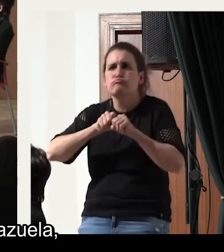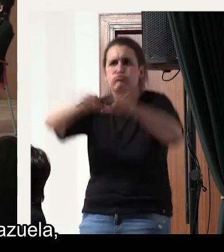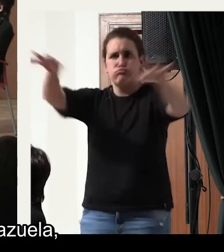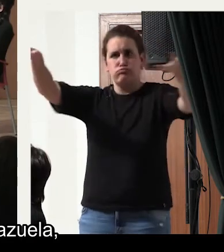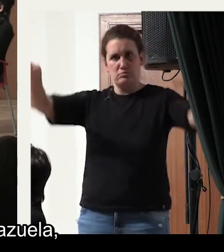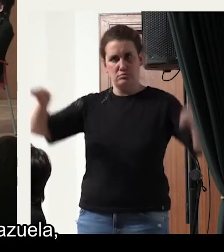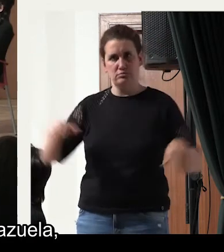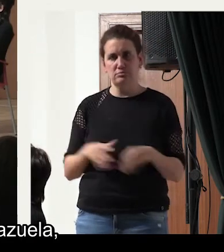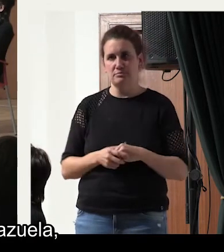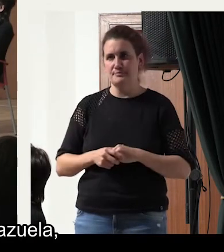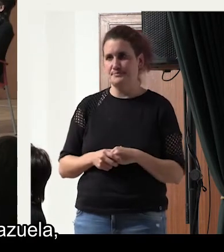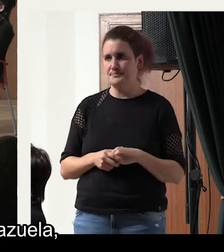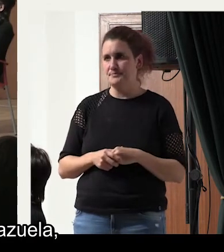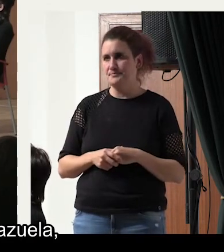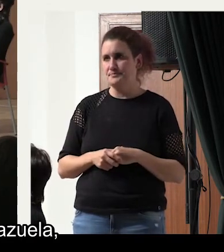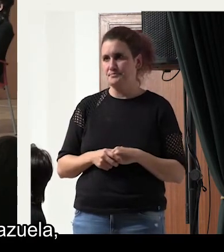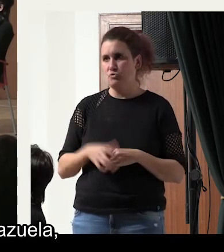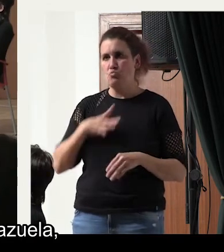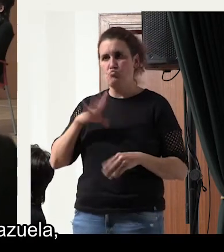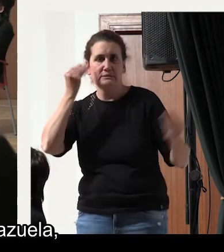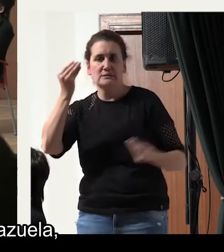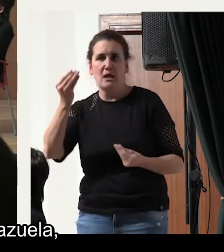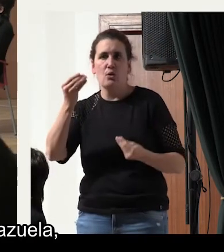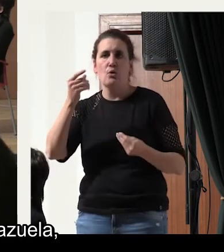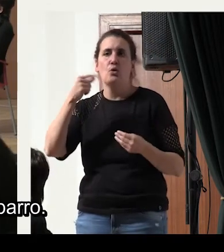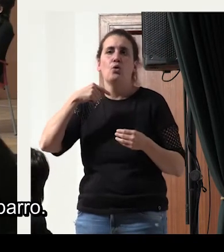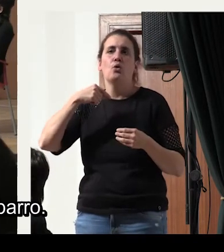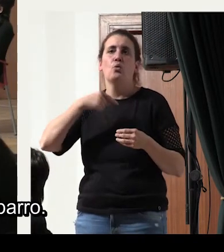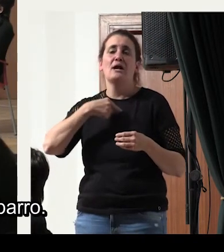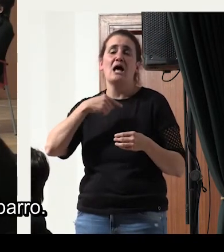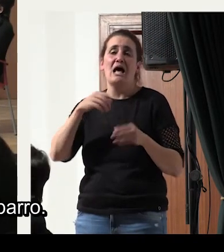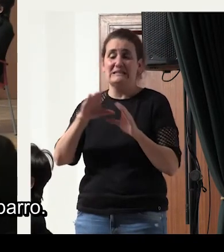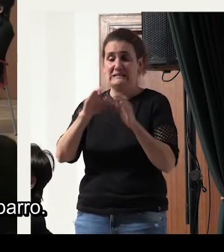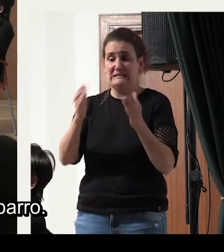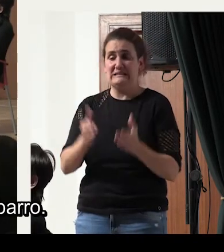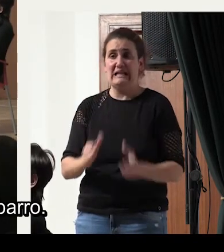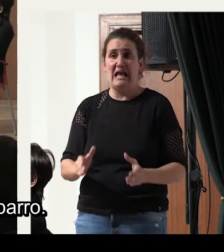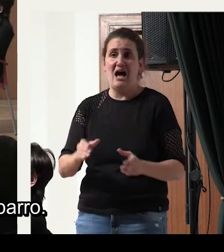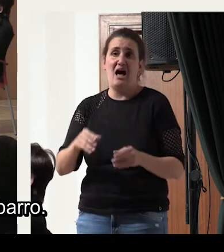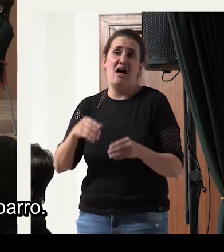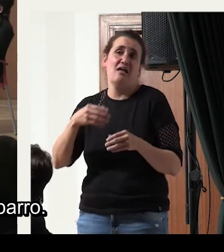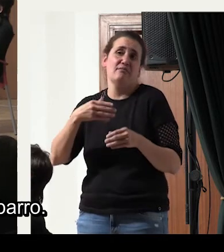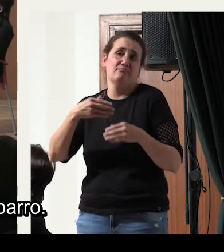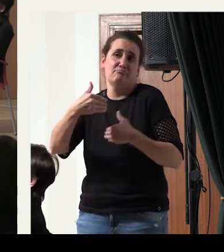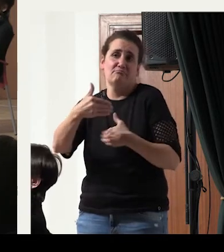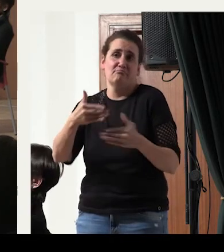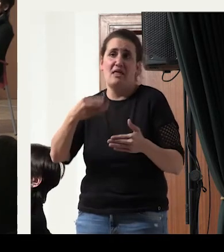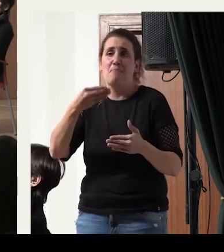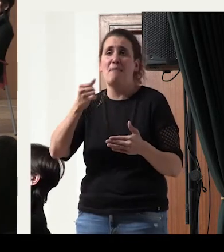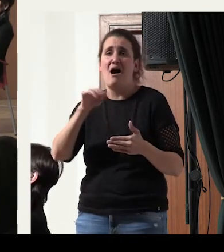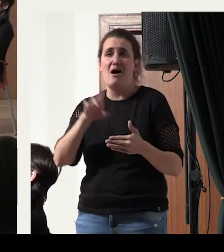Entonces, puede estar muy bien. Sí, yo había pensado en una cazuela, había pensado en una tinaja de barro. Ah, vale.